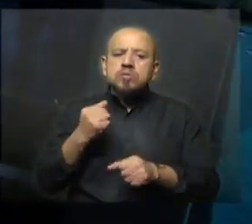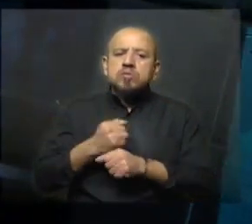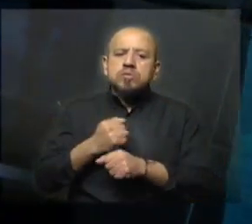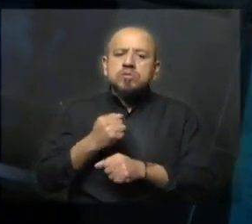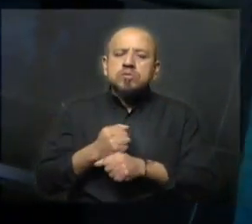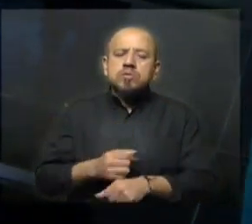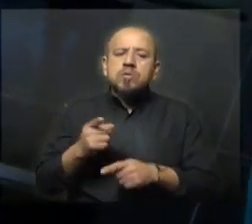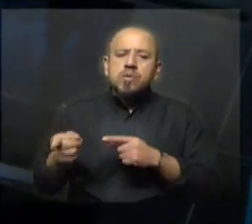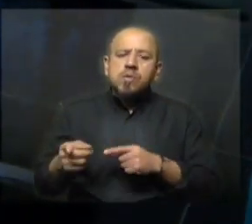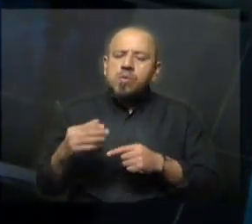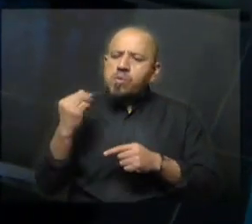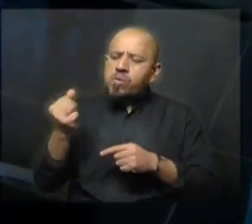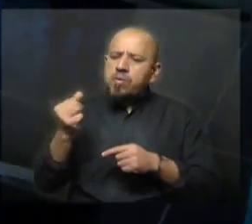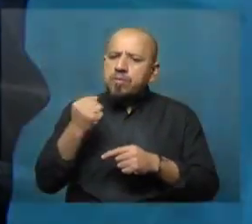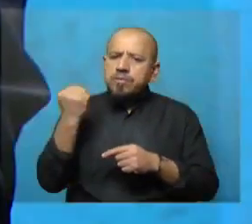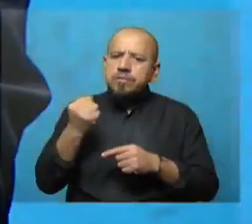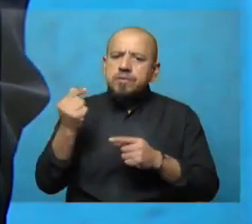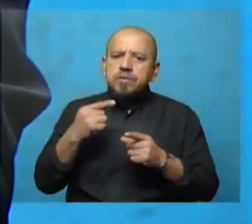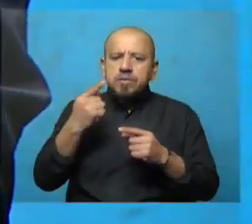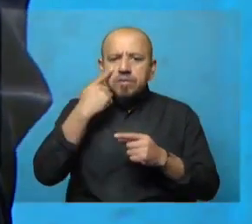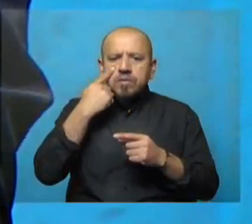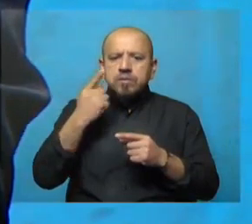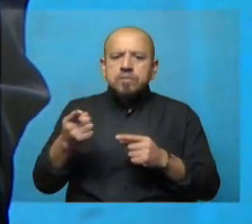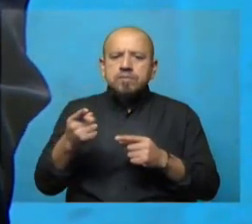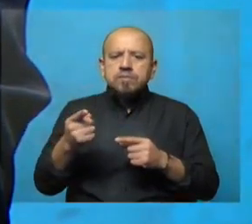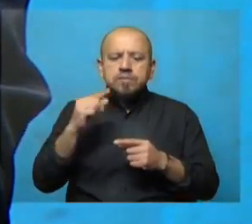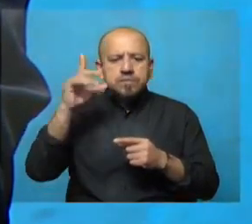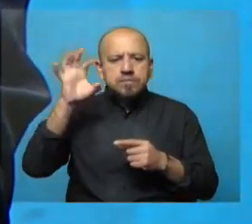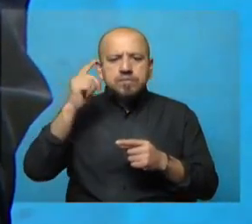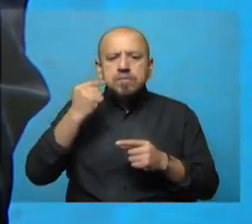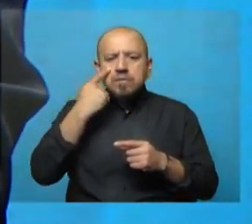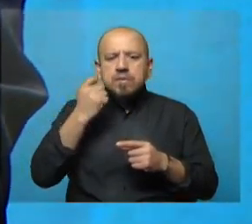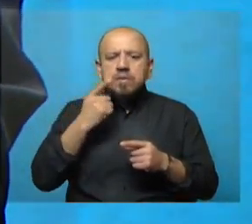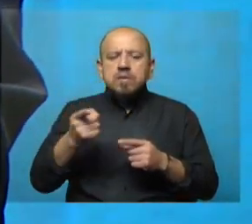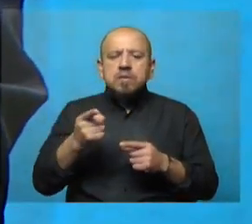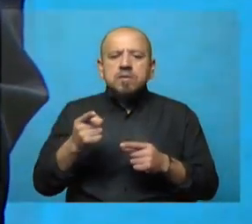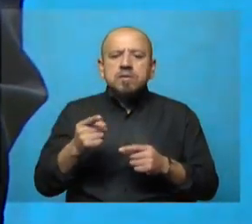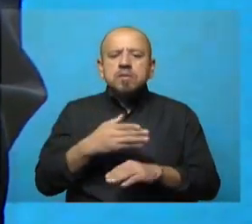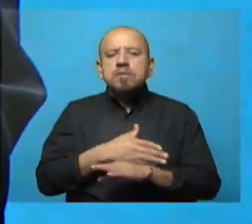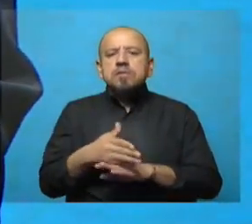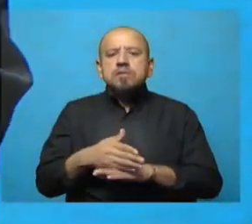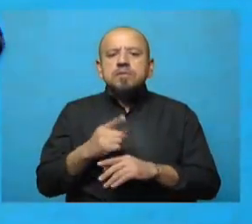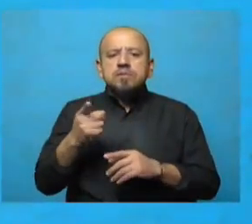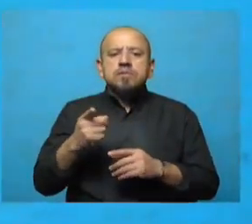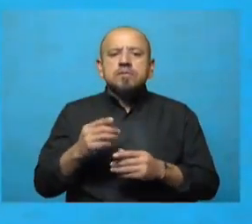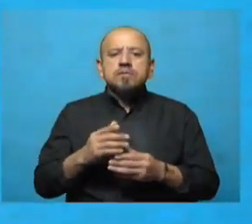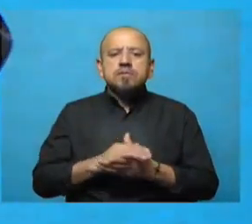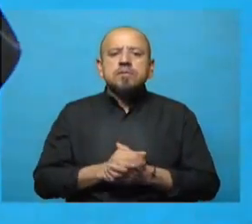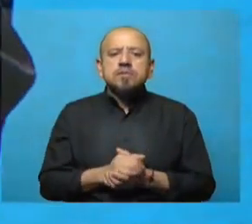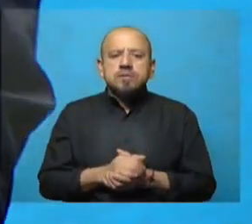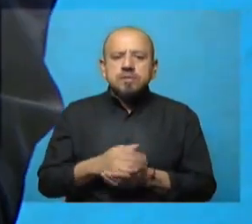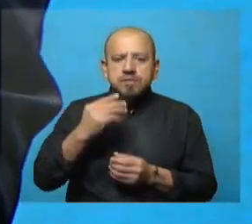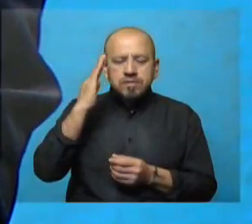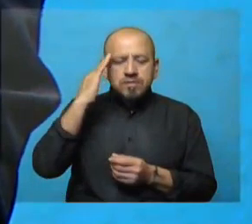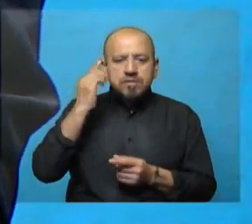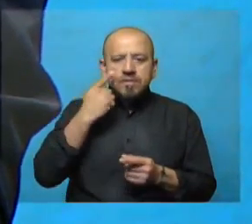en distintas piezas importantes vamos a ver Escuchar una cosita para que la gente lo tenga en cuenta y después de eso vamos a hablar no no te asuste que es algo que vos conoce